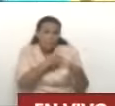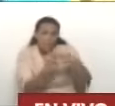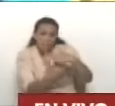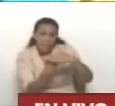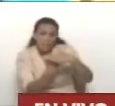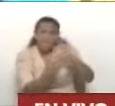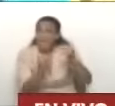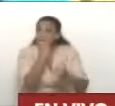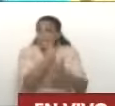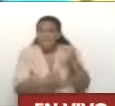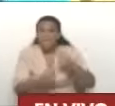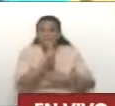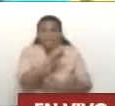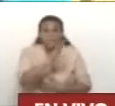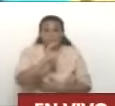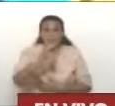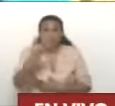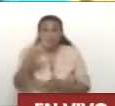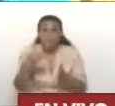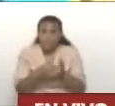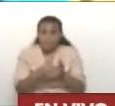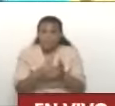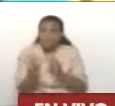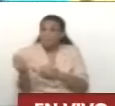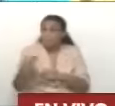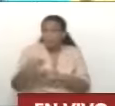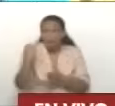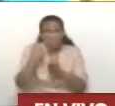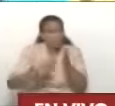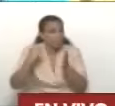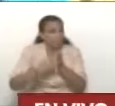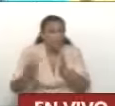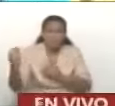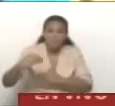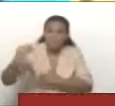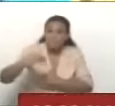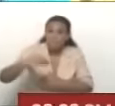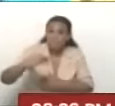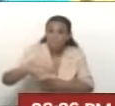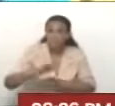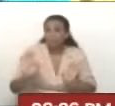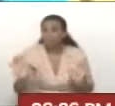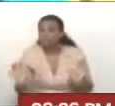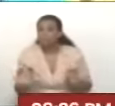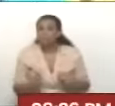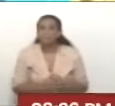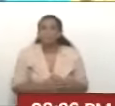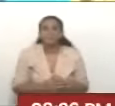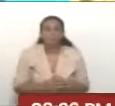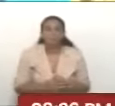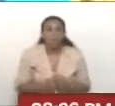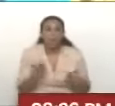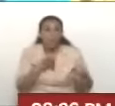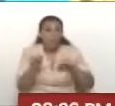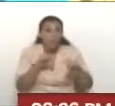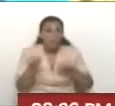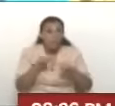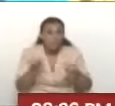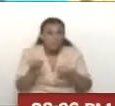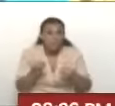están inscritos 104.000 y vamos a crecer. Y los movimientos